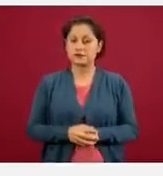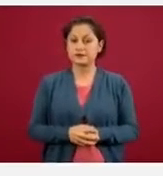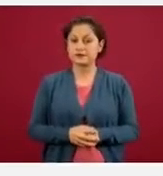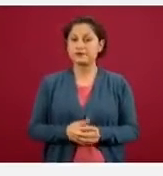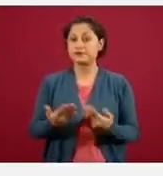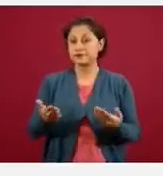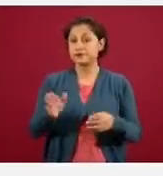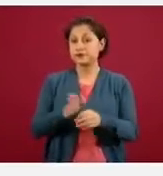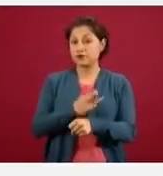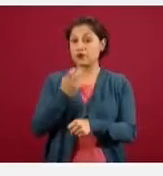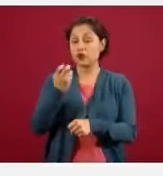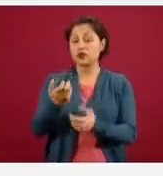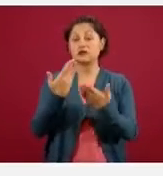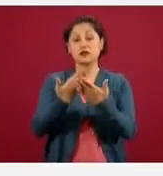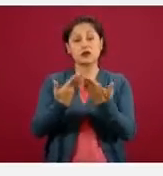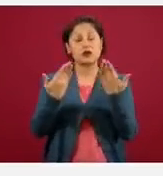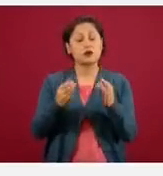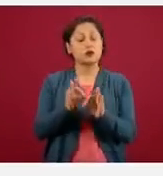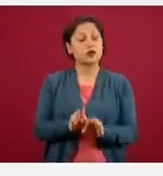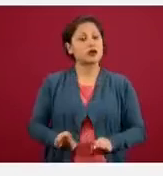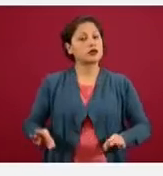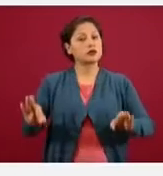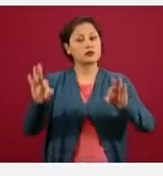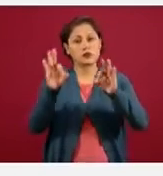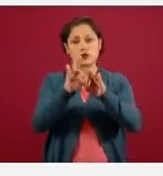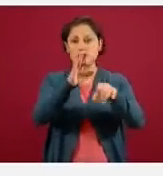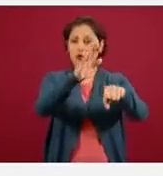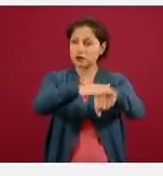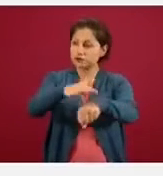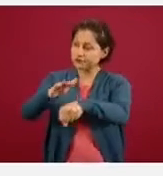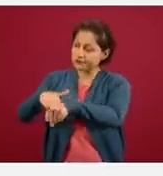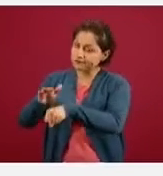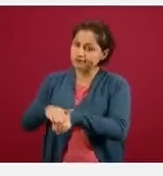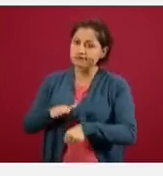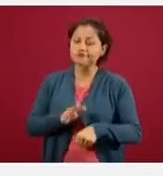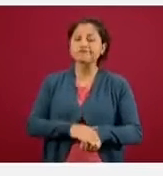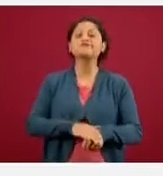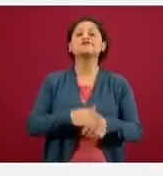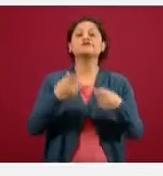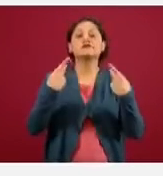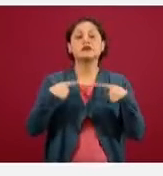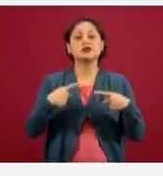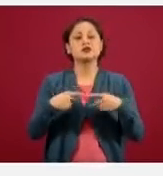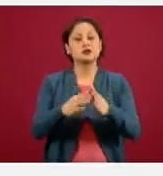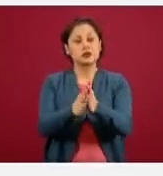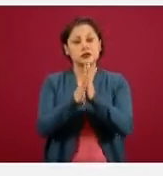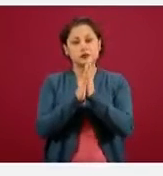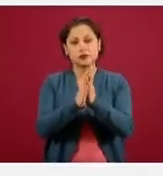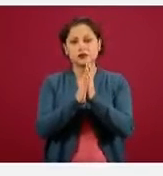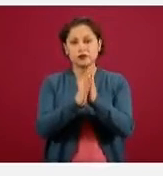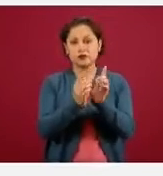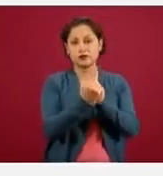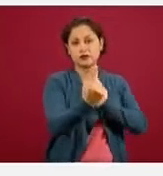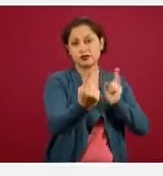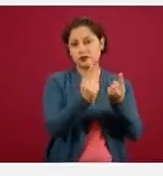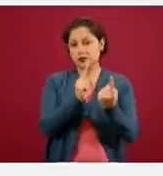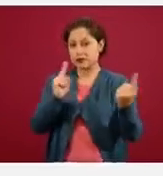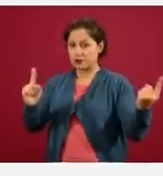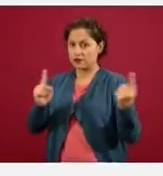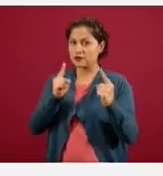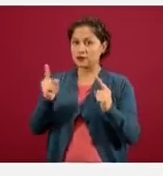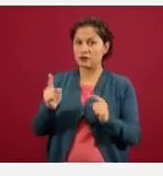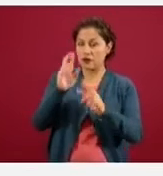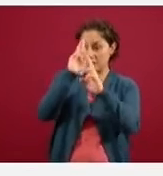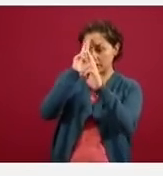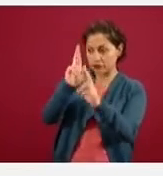la Jornada Nacional de Sana Distancia, que sigue invitando a estas personas en los grupos de riesgo, ya sea por la